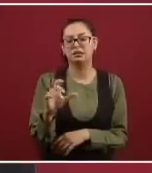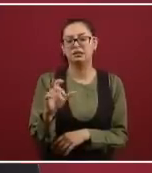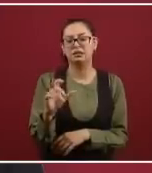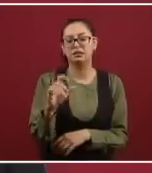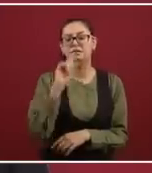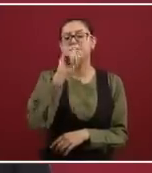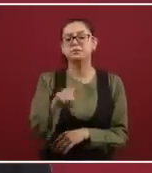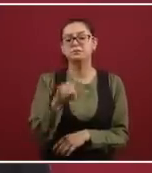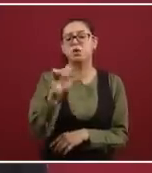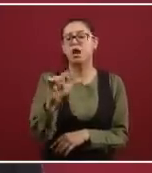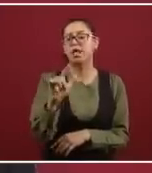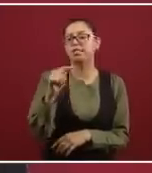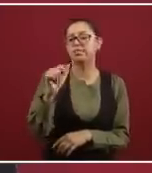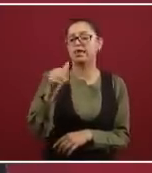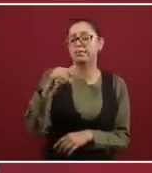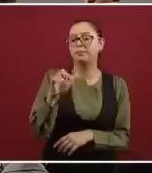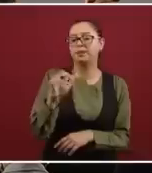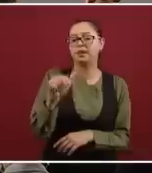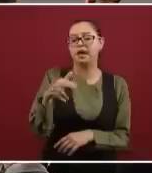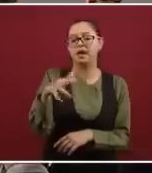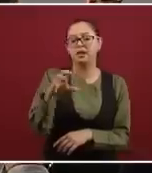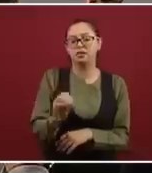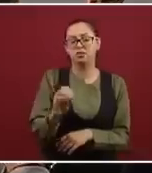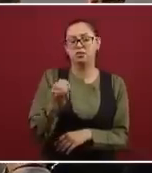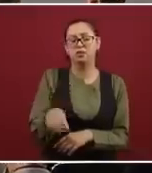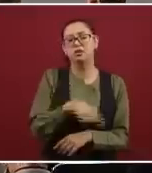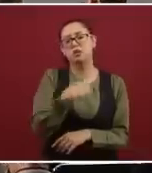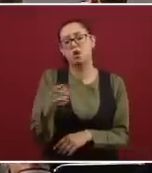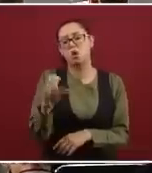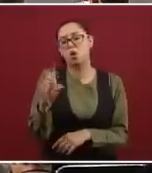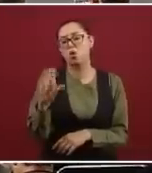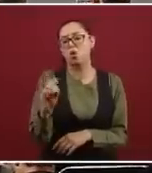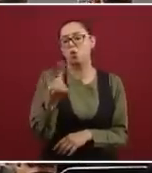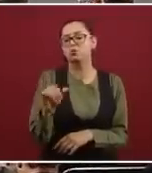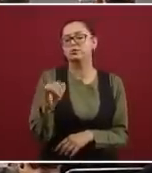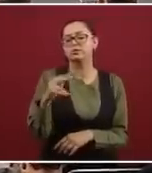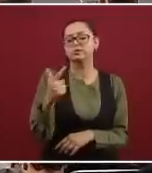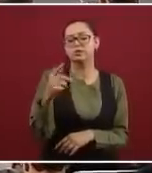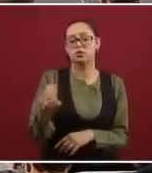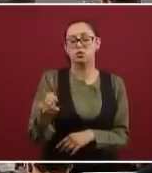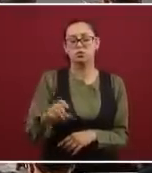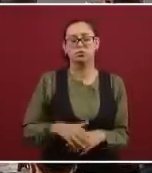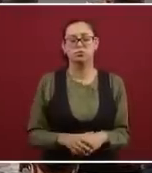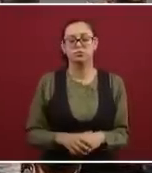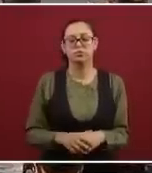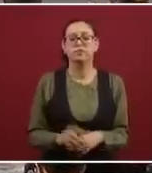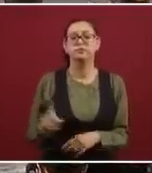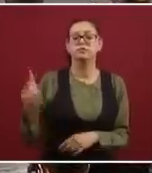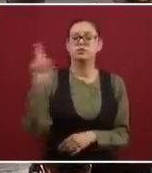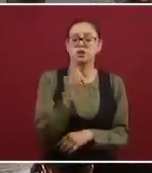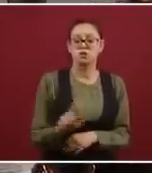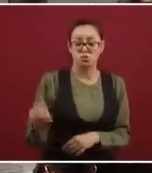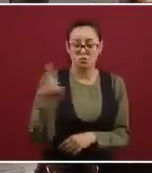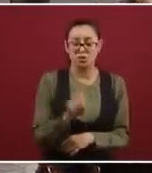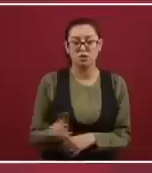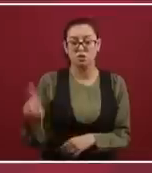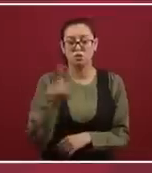a Altamirano y a Ocosingo, y el domingo